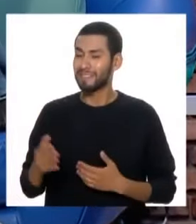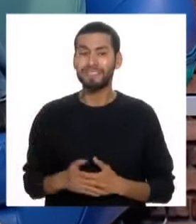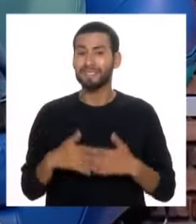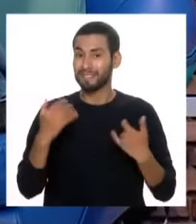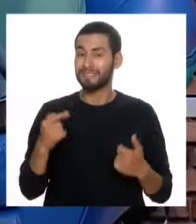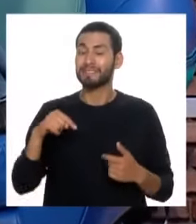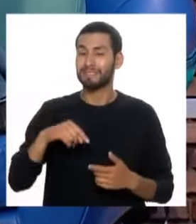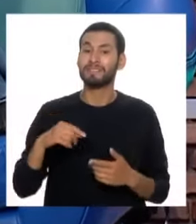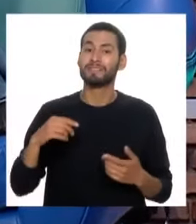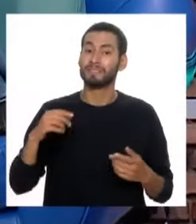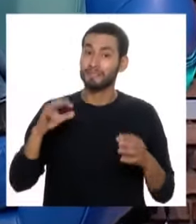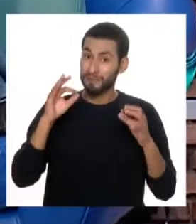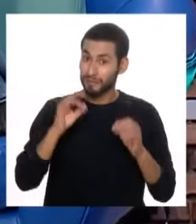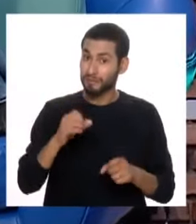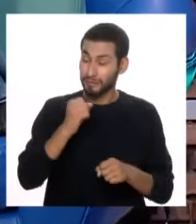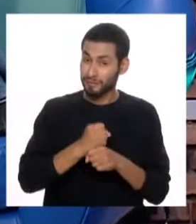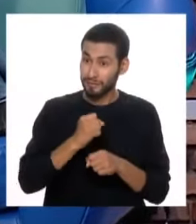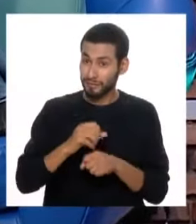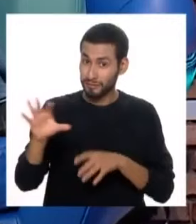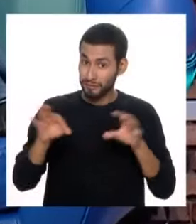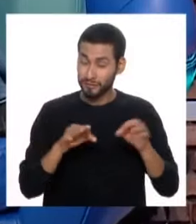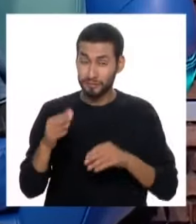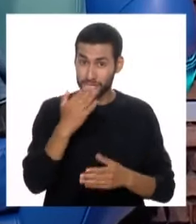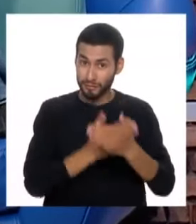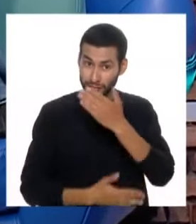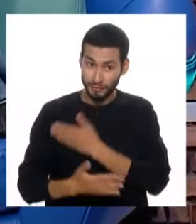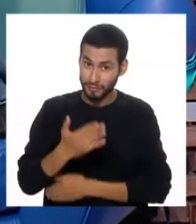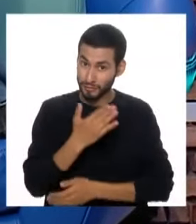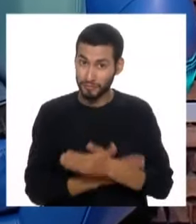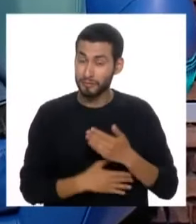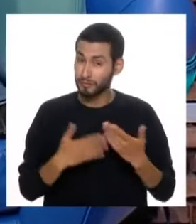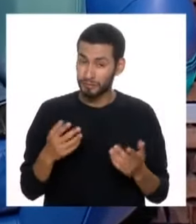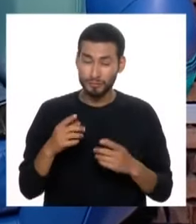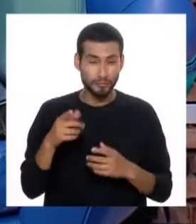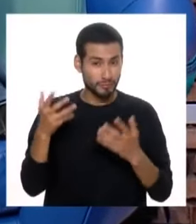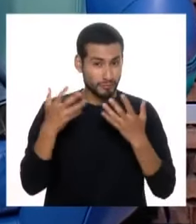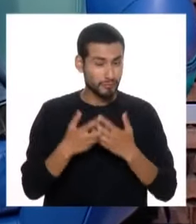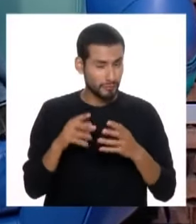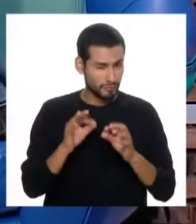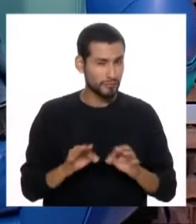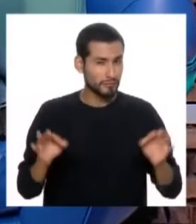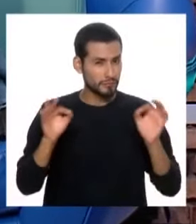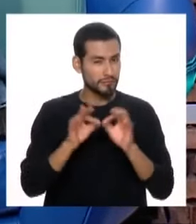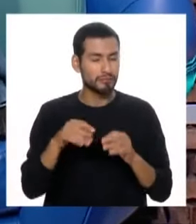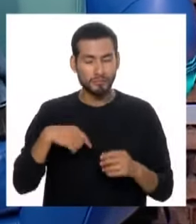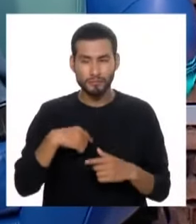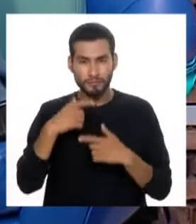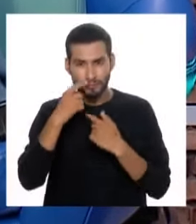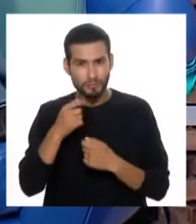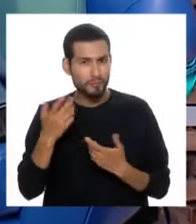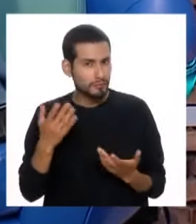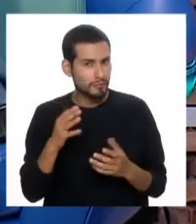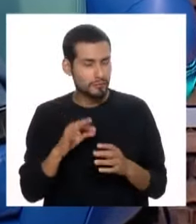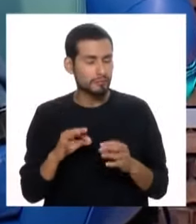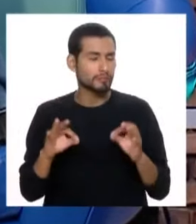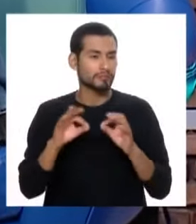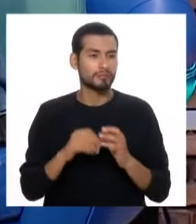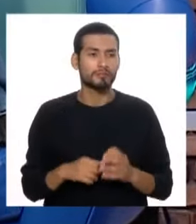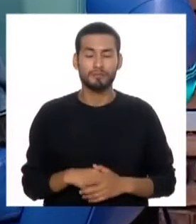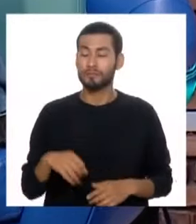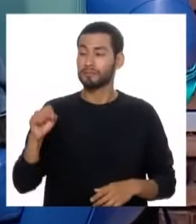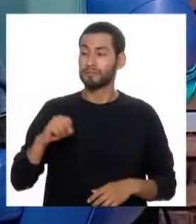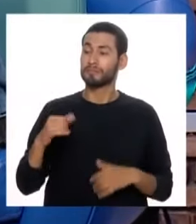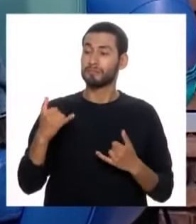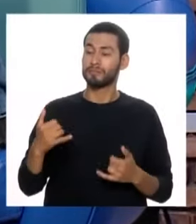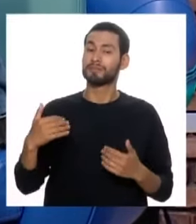está cumpliendo con la cuota laboral para personas con discapacidad, que es un tema importantísimo que nos interesa mucho. Bueno, y justamente